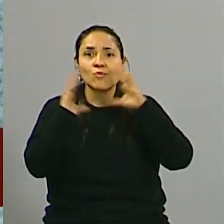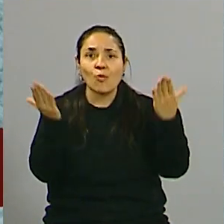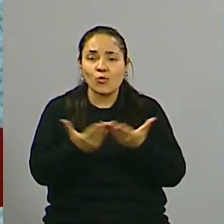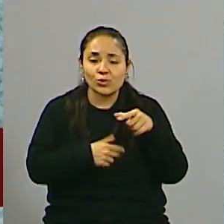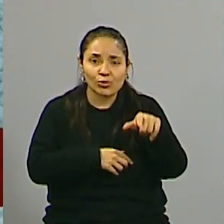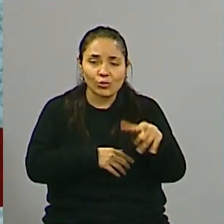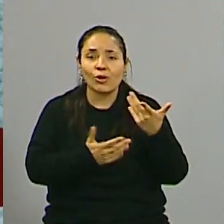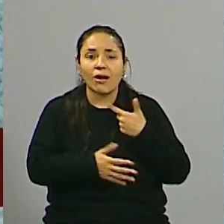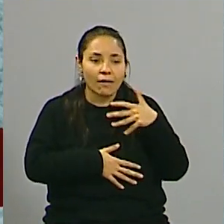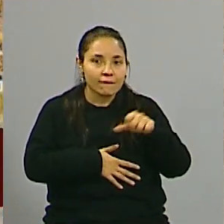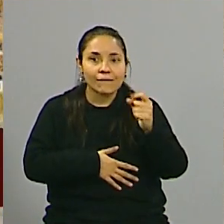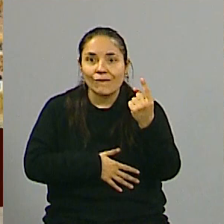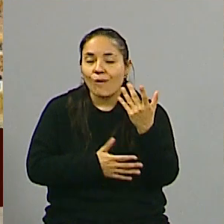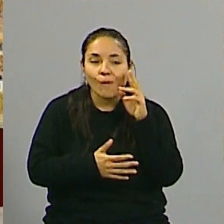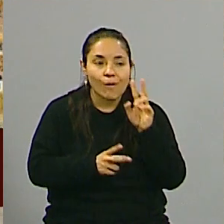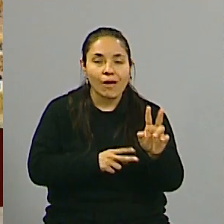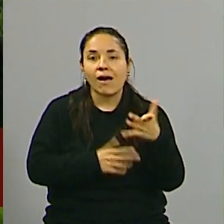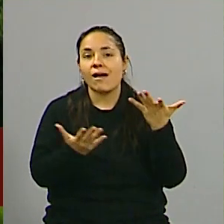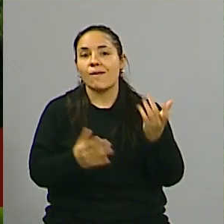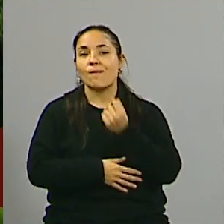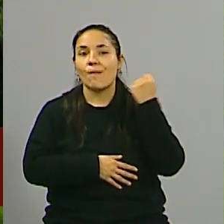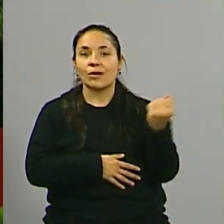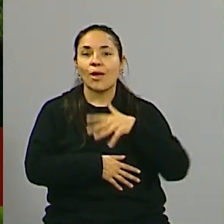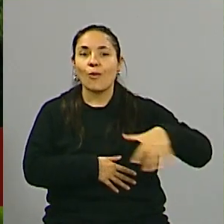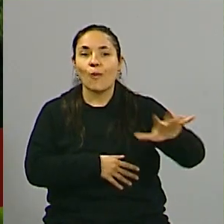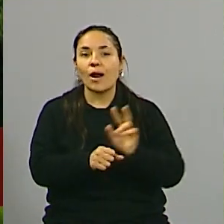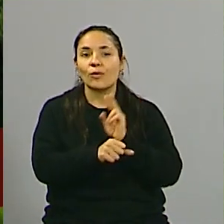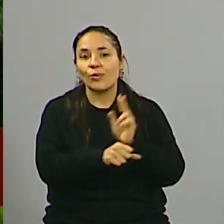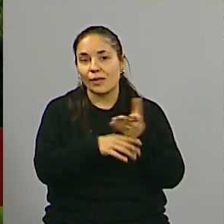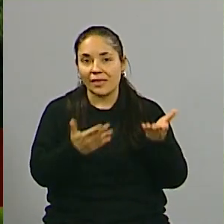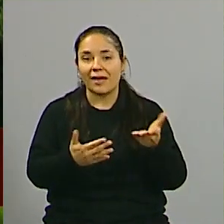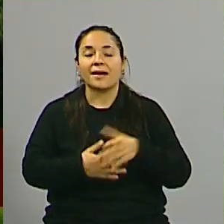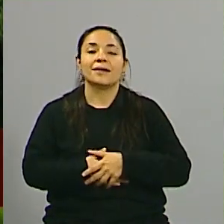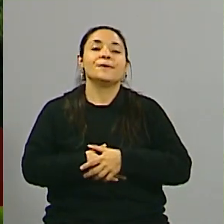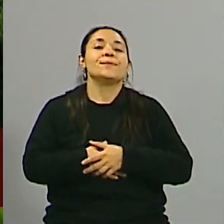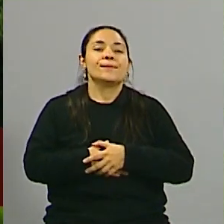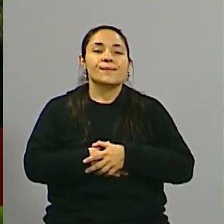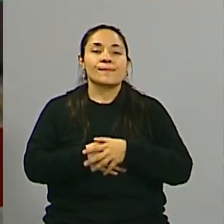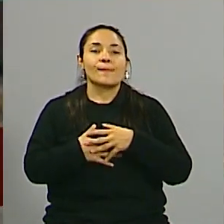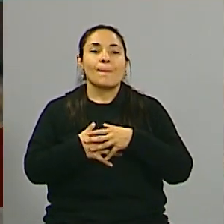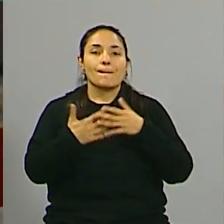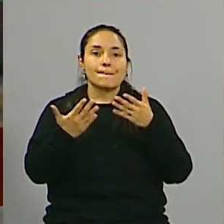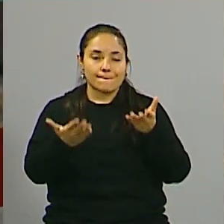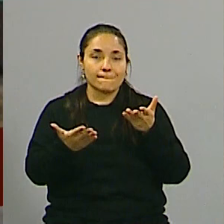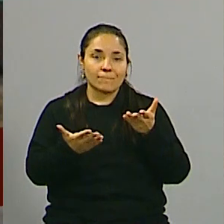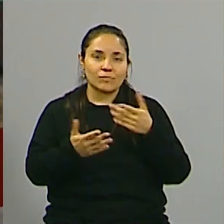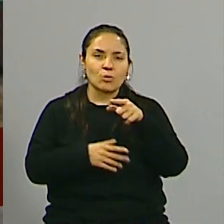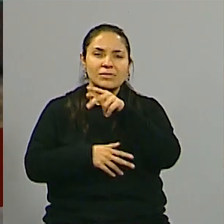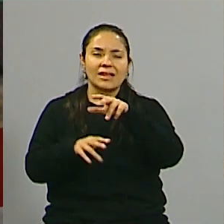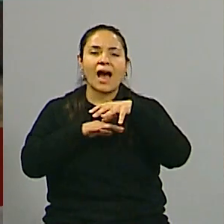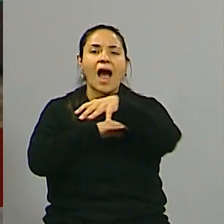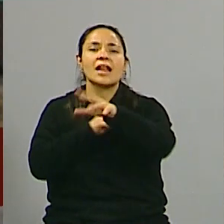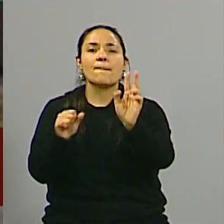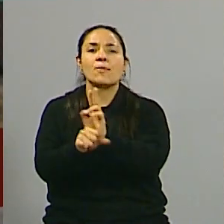la importancia de cuidar este lugar, ¿no? Agustina, vos hacías referencia recién al tema de las áreas protegidas. ¿Cuáles